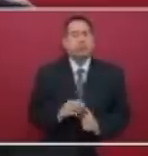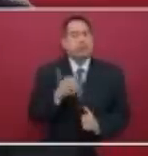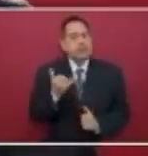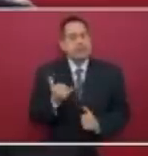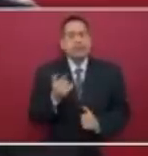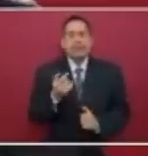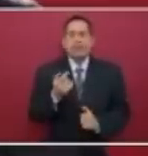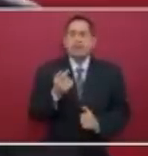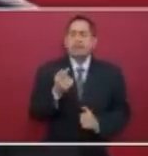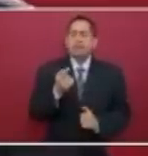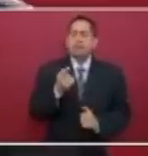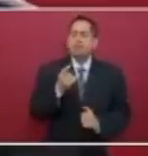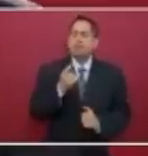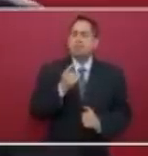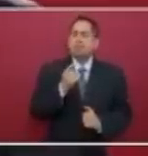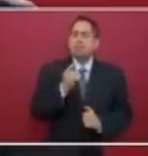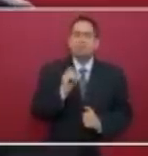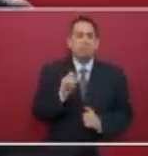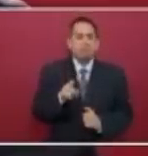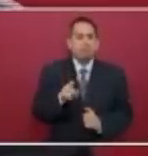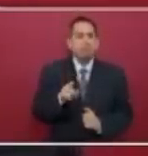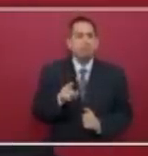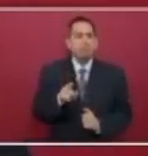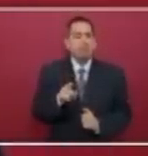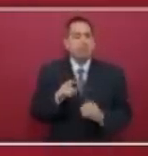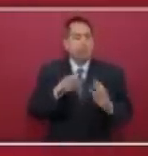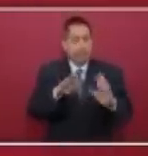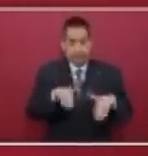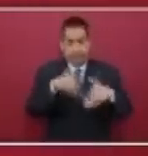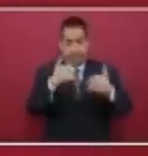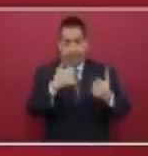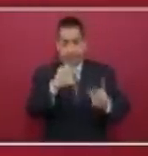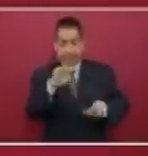una consulta